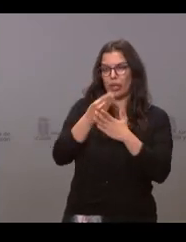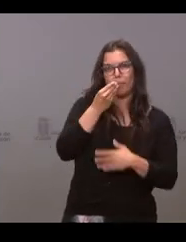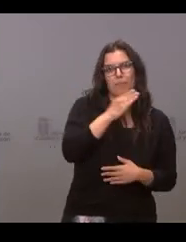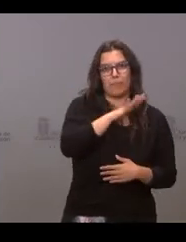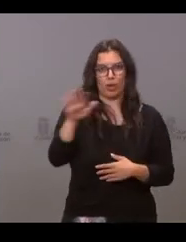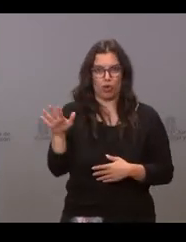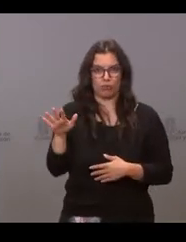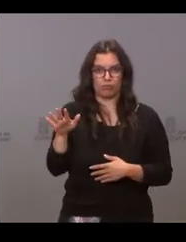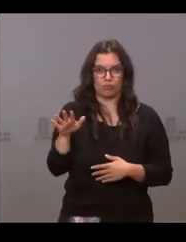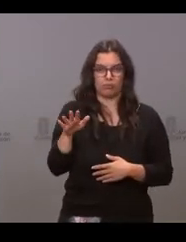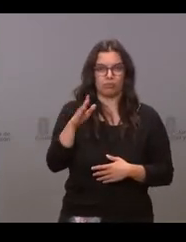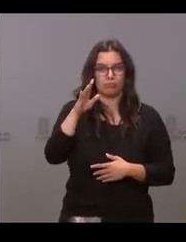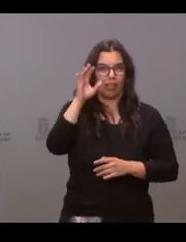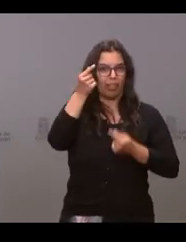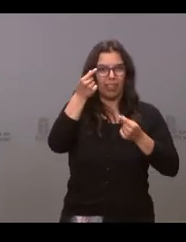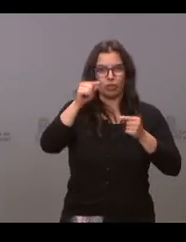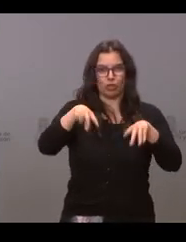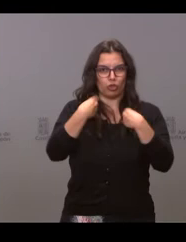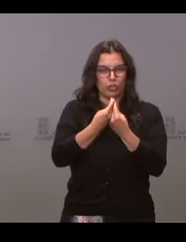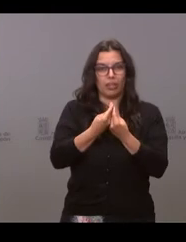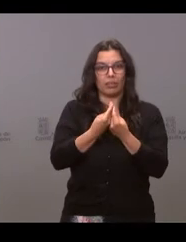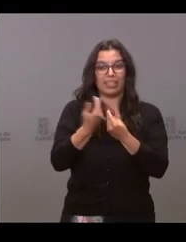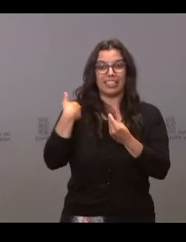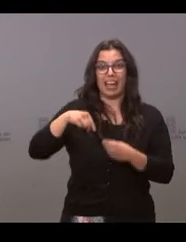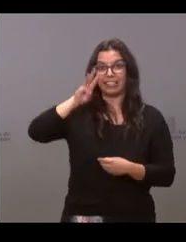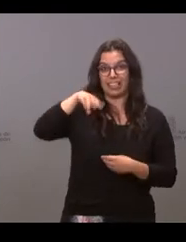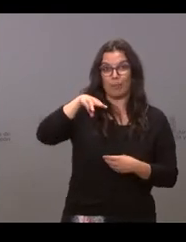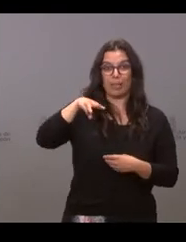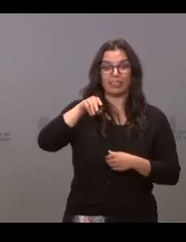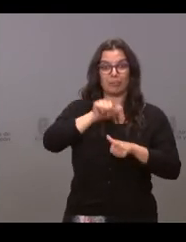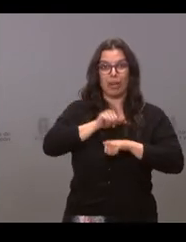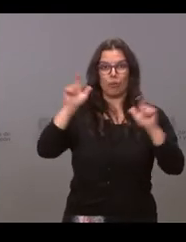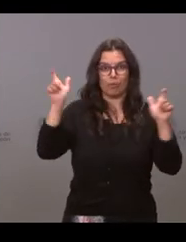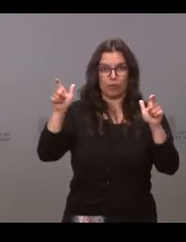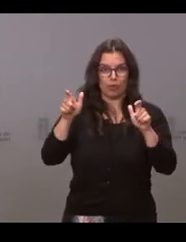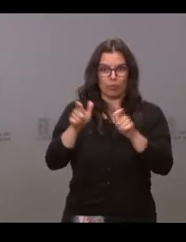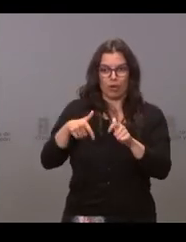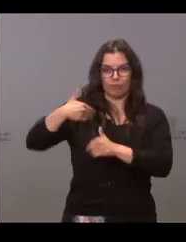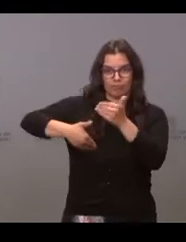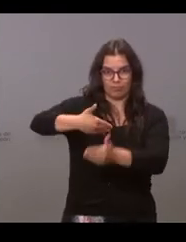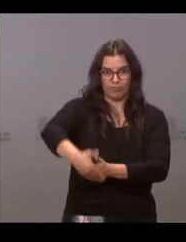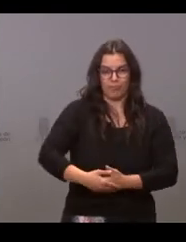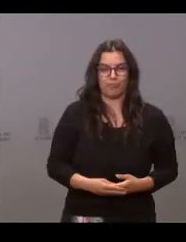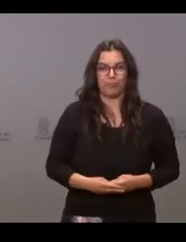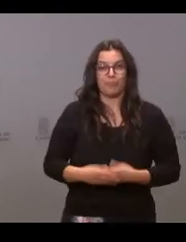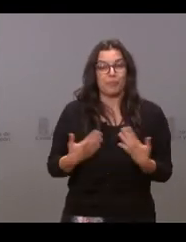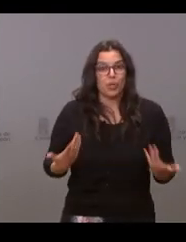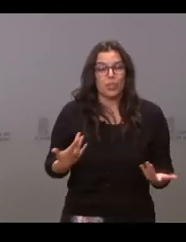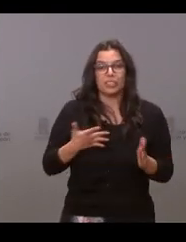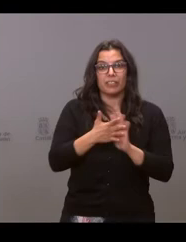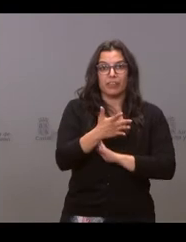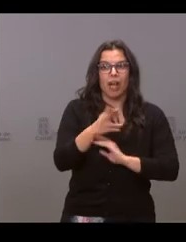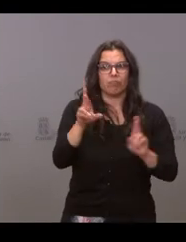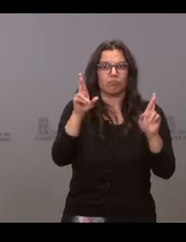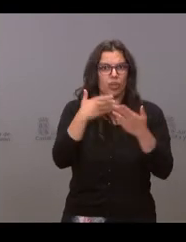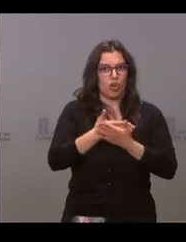absolutos encadenamos tres meses continuados de descenso de paro por tanto hay que confiar en que